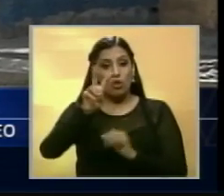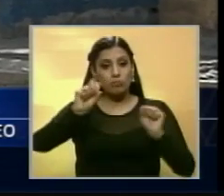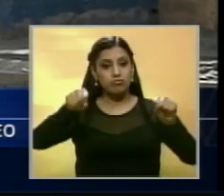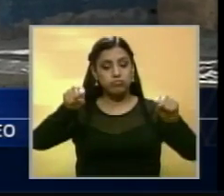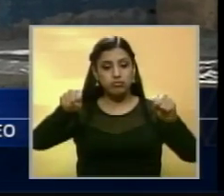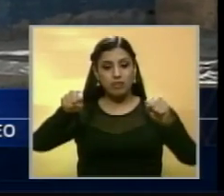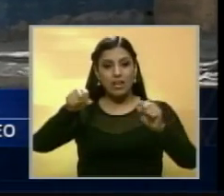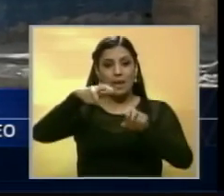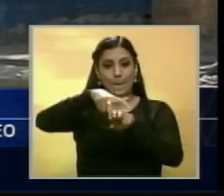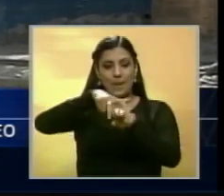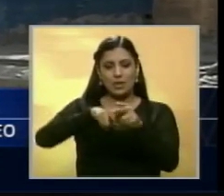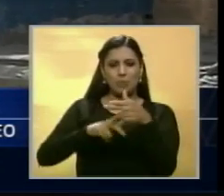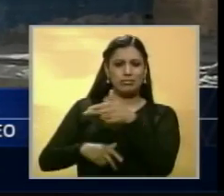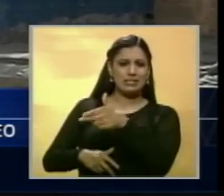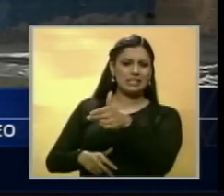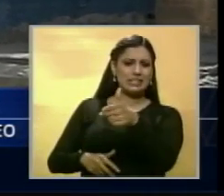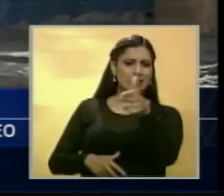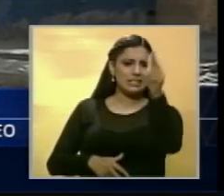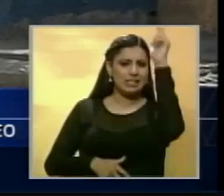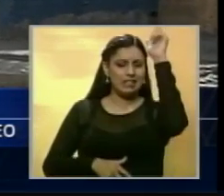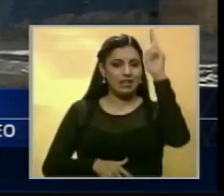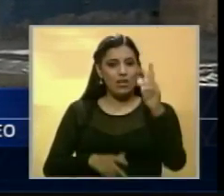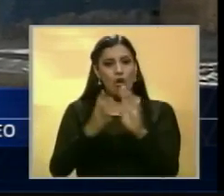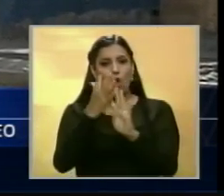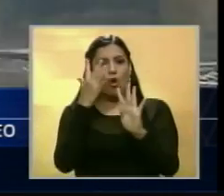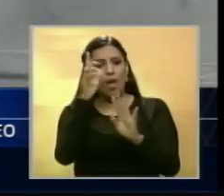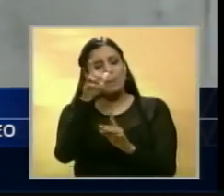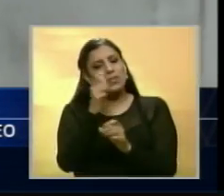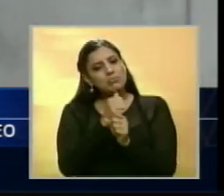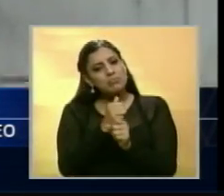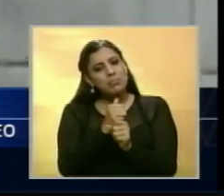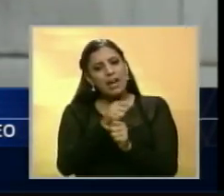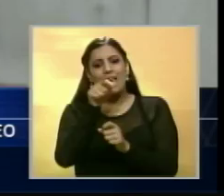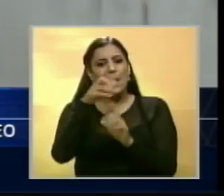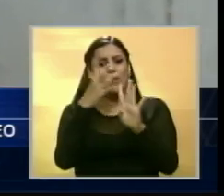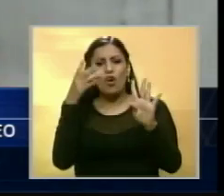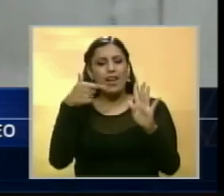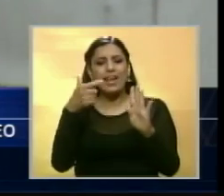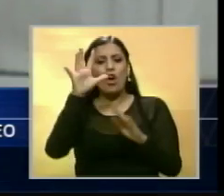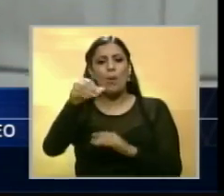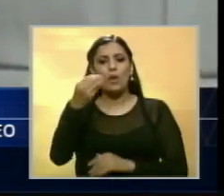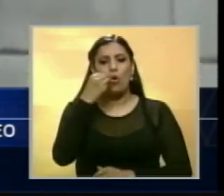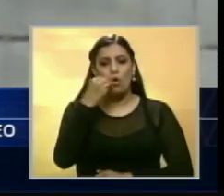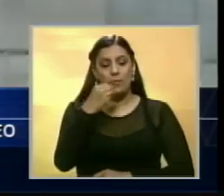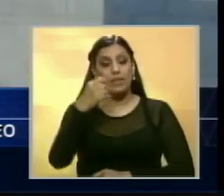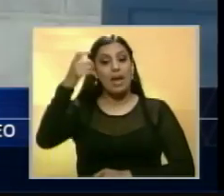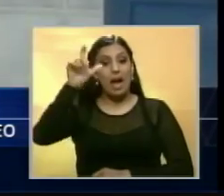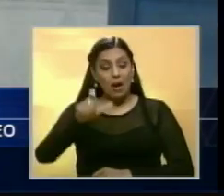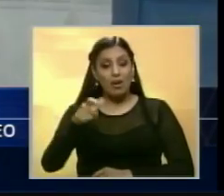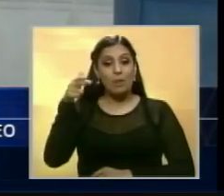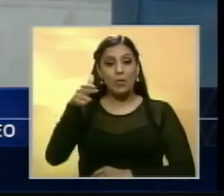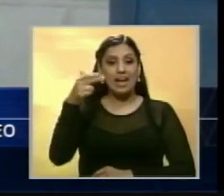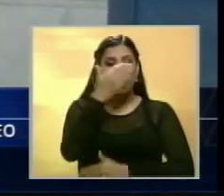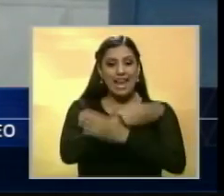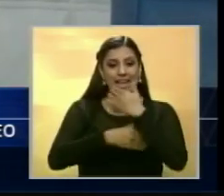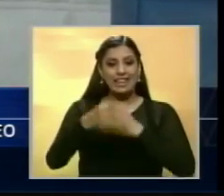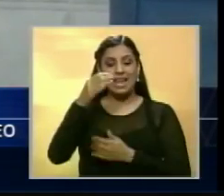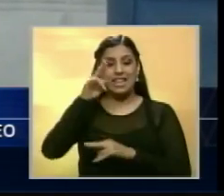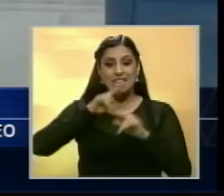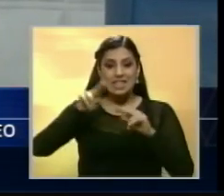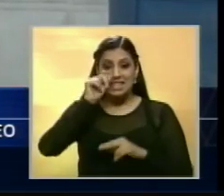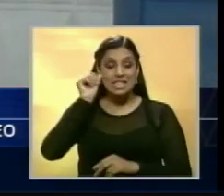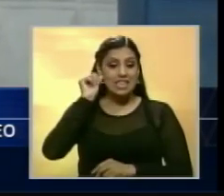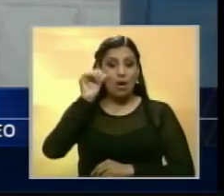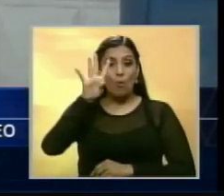motorizados y el parrillero disparó sin discreción hacia la cola de personas que estaban en el sitio. Los tiros hirieron a la niña de 4 años y a